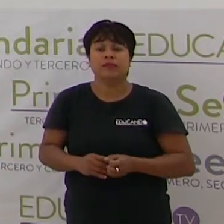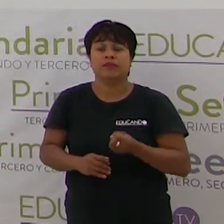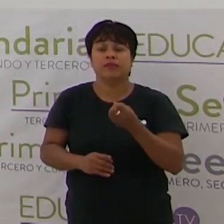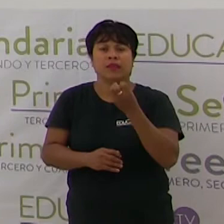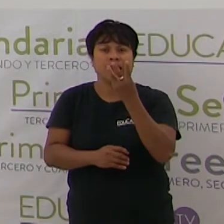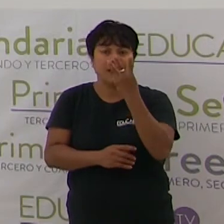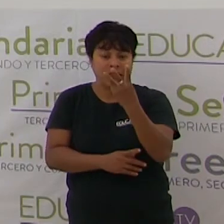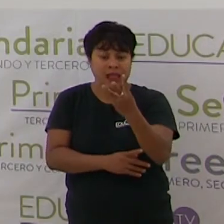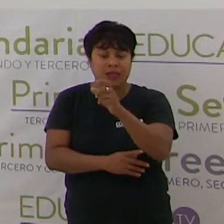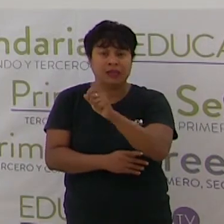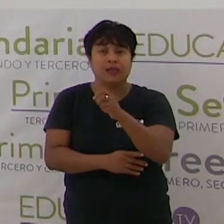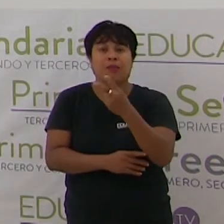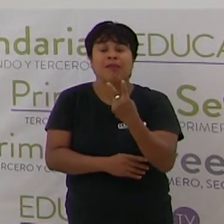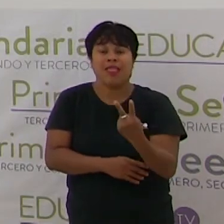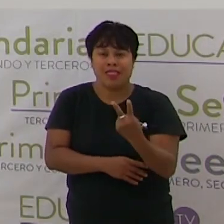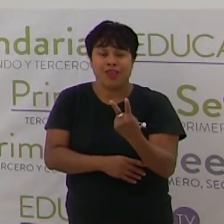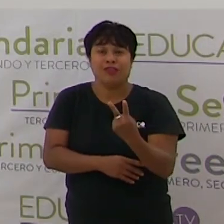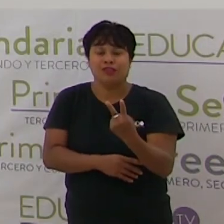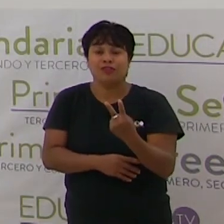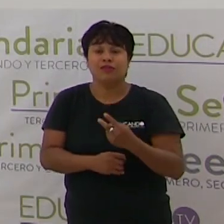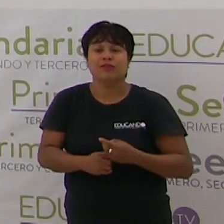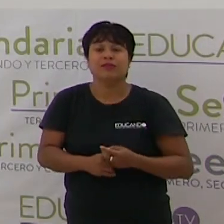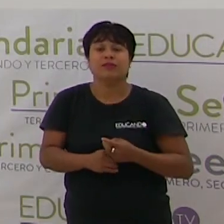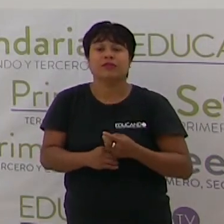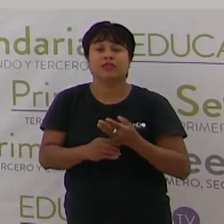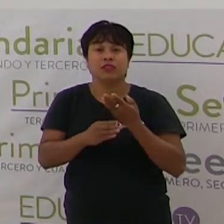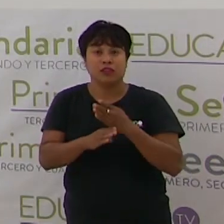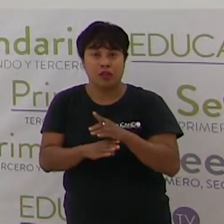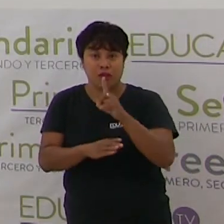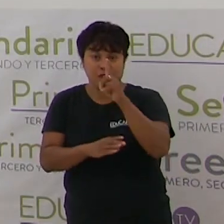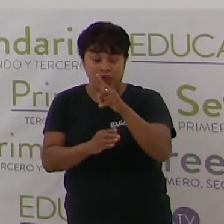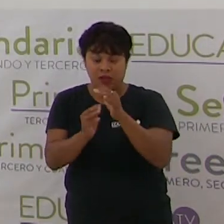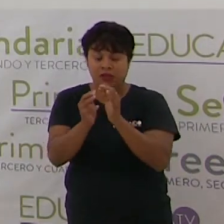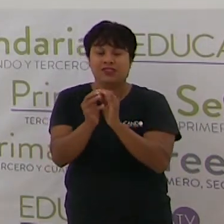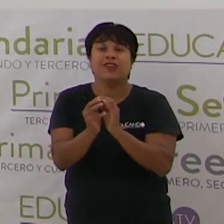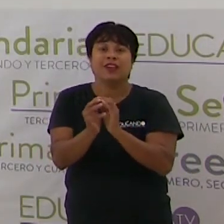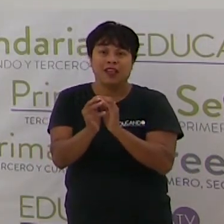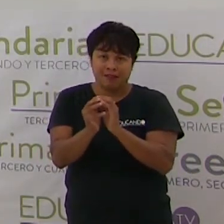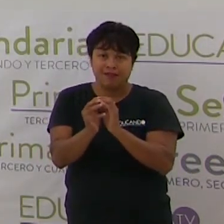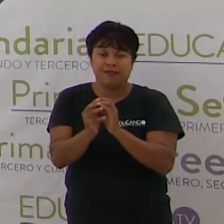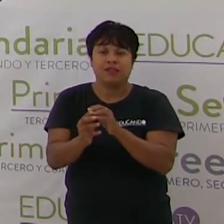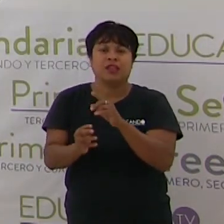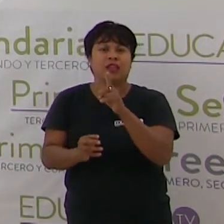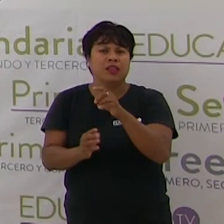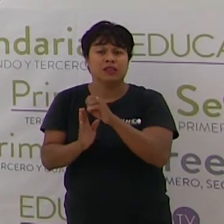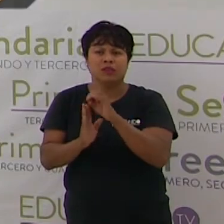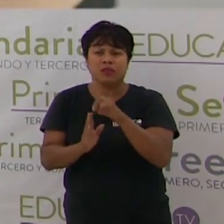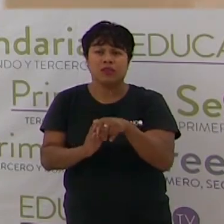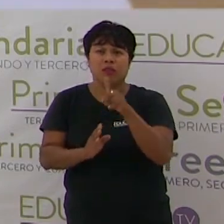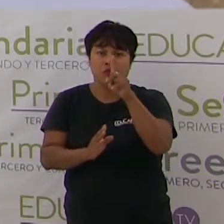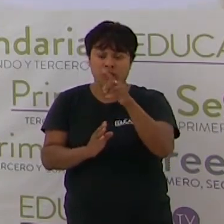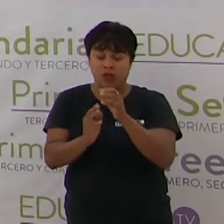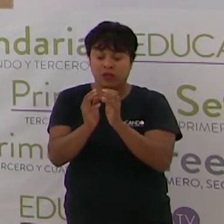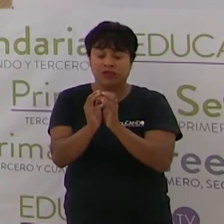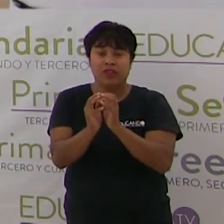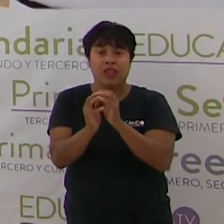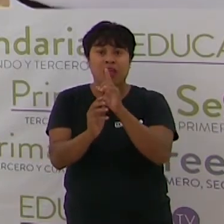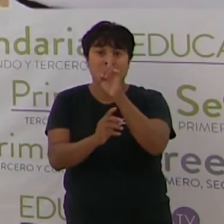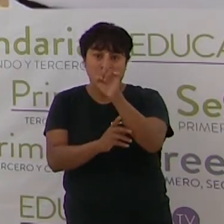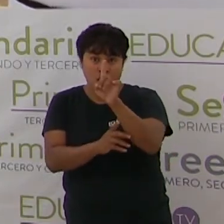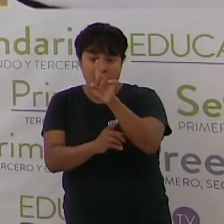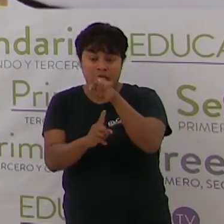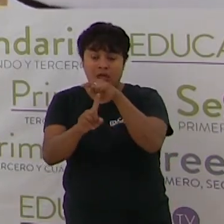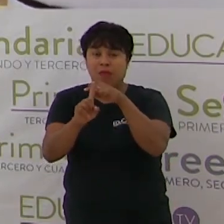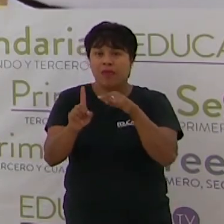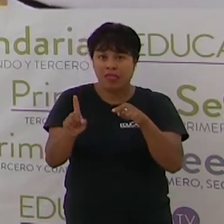3 medios de una esfera, es decir, una esfera y media. ¿Estamos de acuerdo?